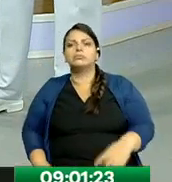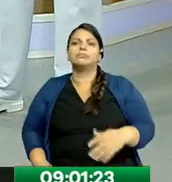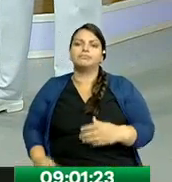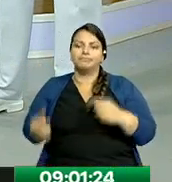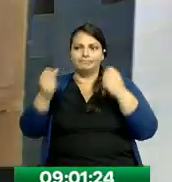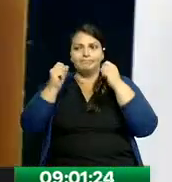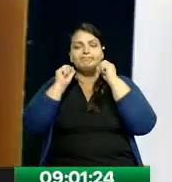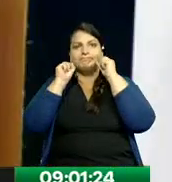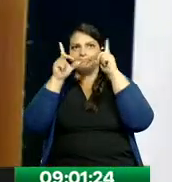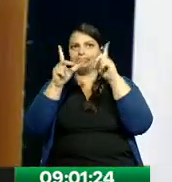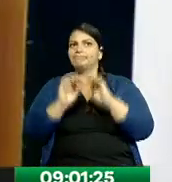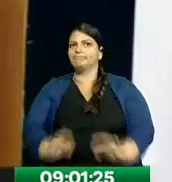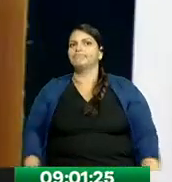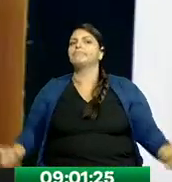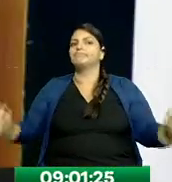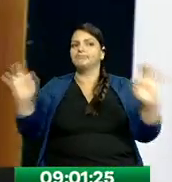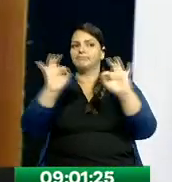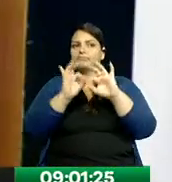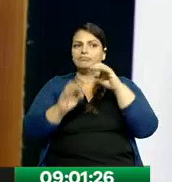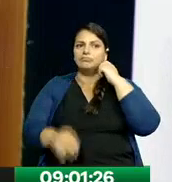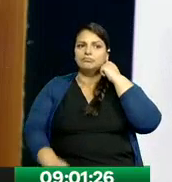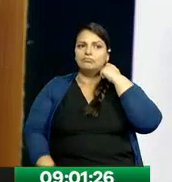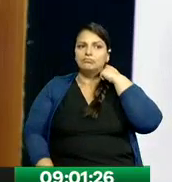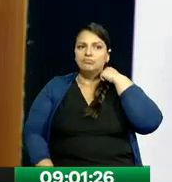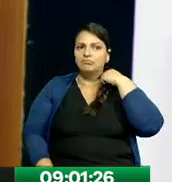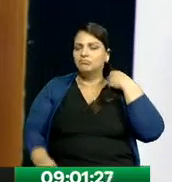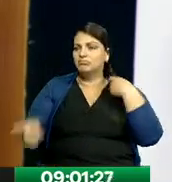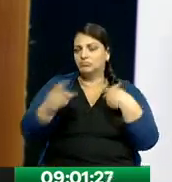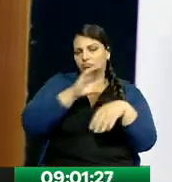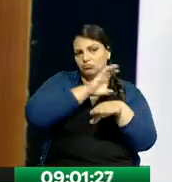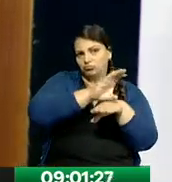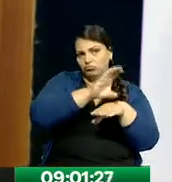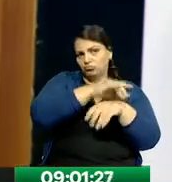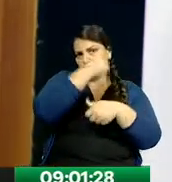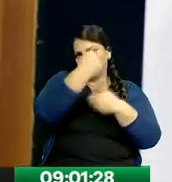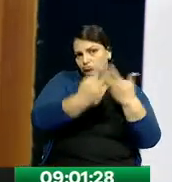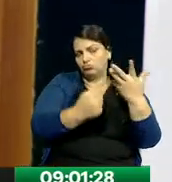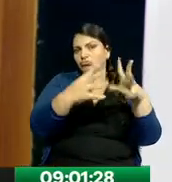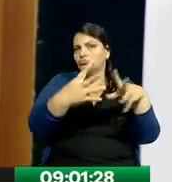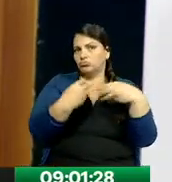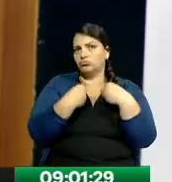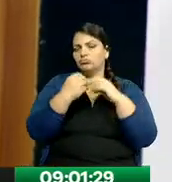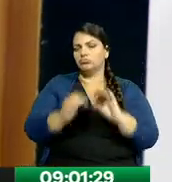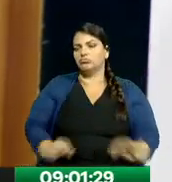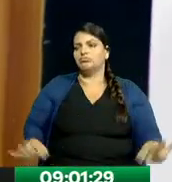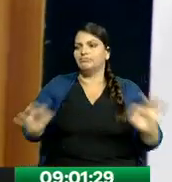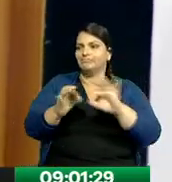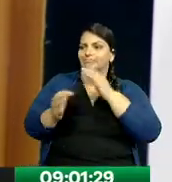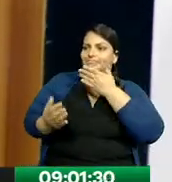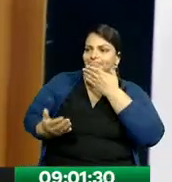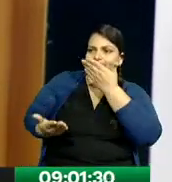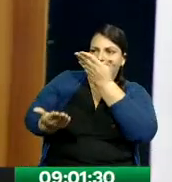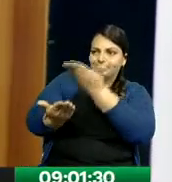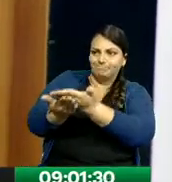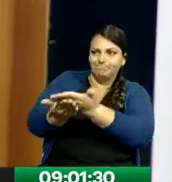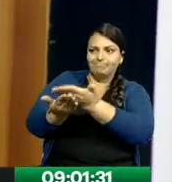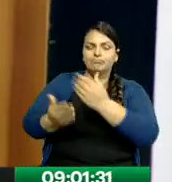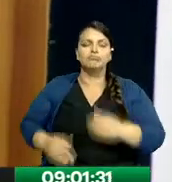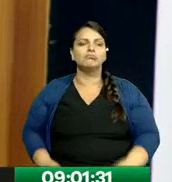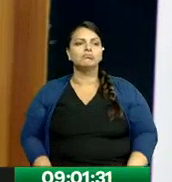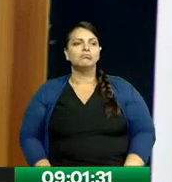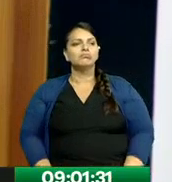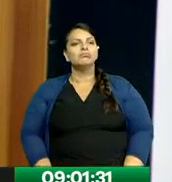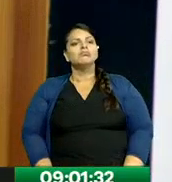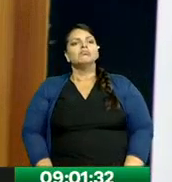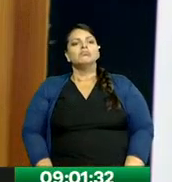en esta temporada playera y tomar todas estas recomendaciones. Muchas gracias. Seguimos con más noticias. Muchísimas gracias. Un sujeto fue detenido por